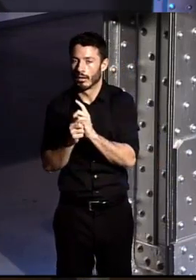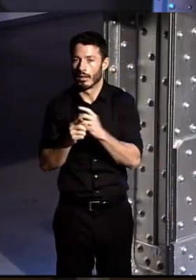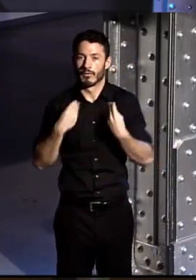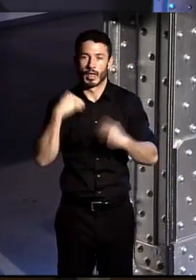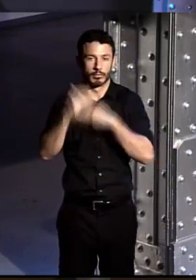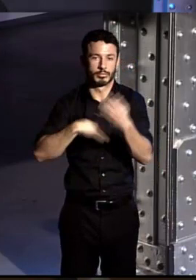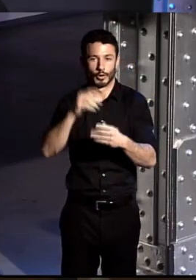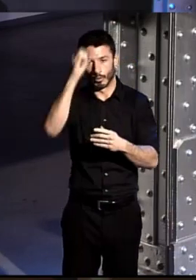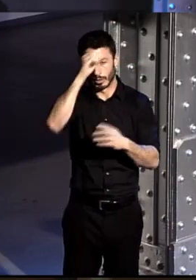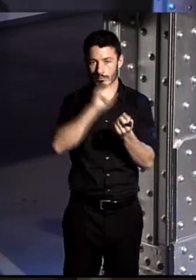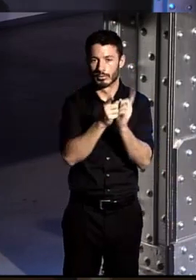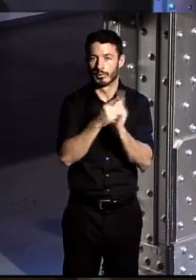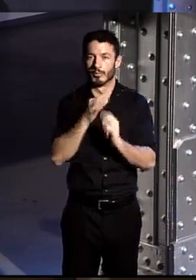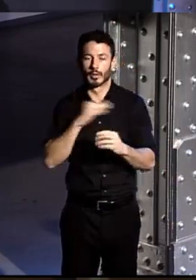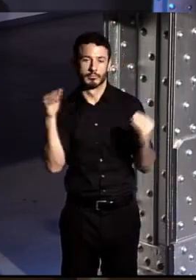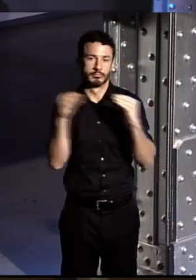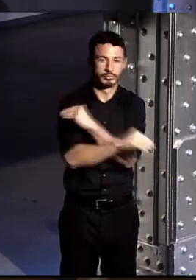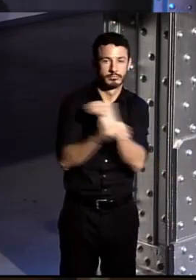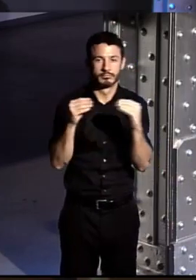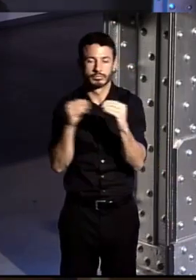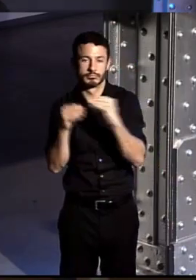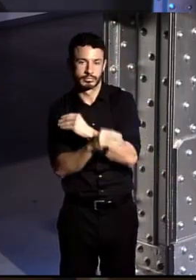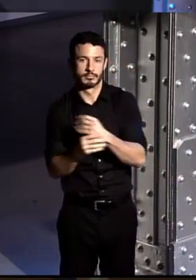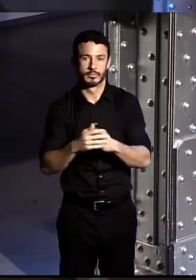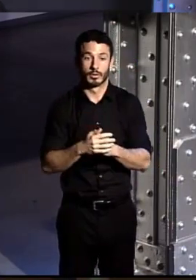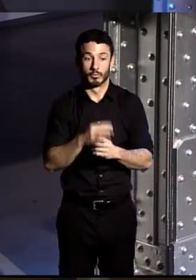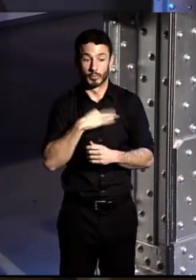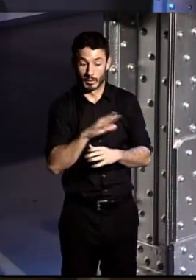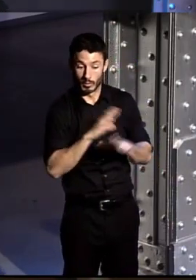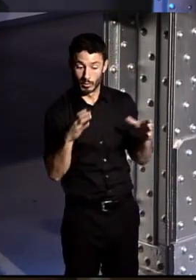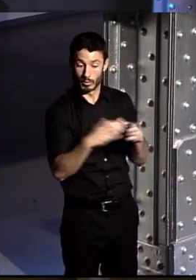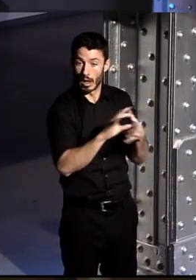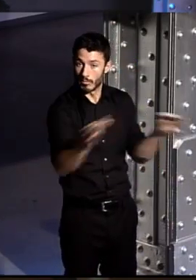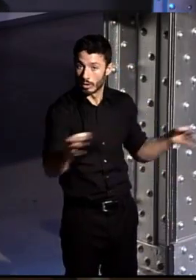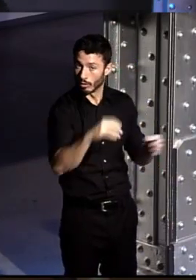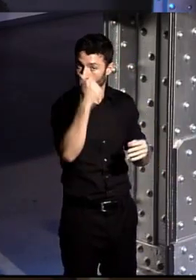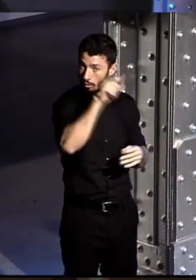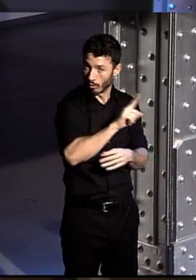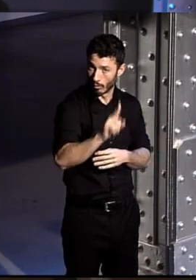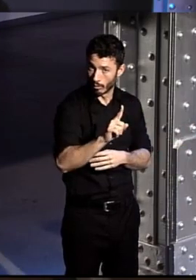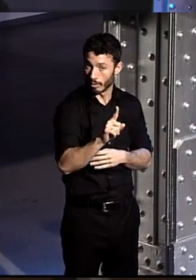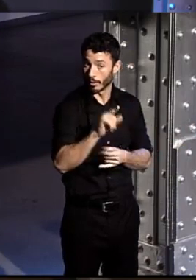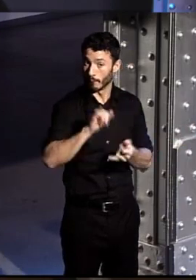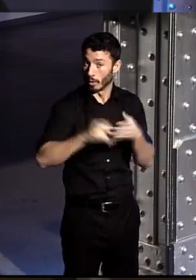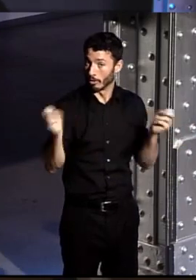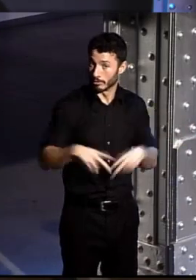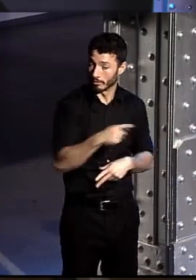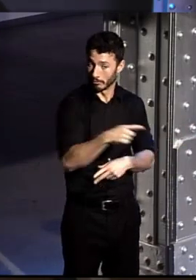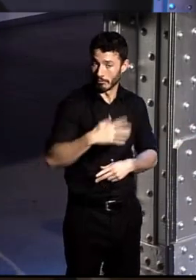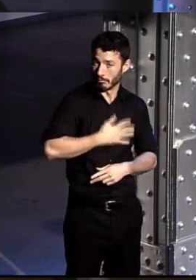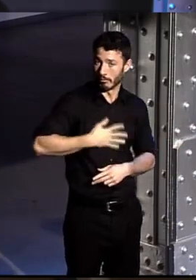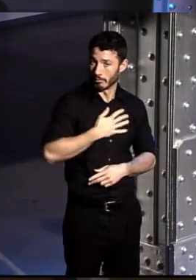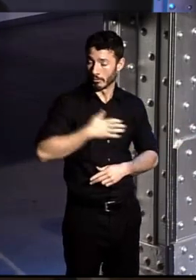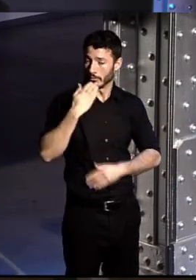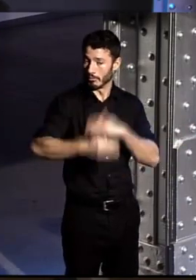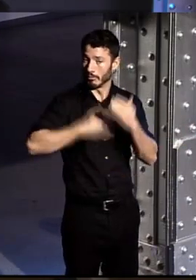a pensar justamente lo contrario. Probablemente cuando empezaron a juntarse estaban encantados de ser 11 chicos sin mujeres, pero a medida